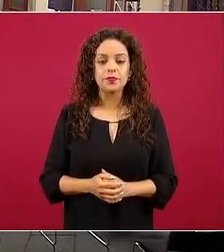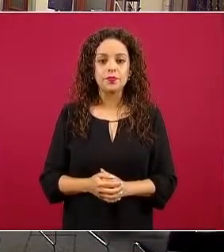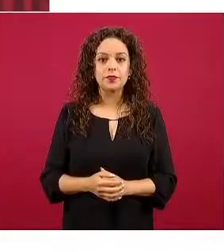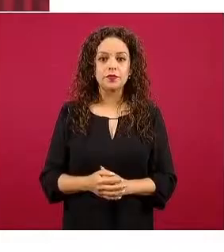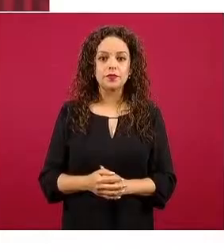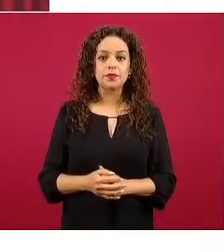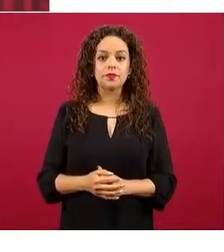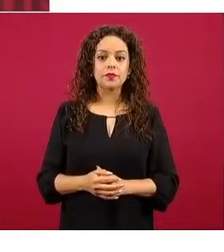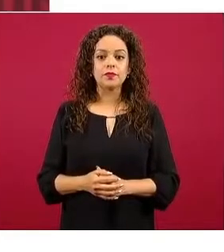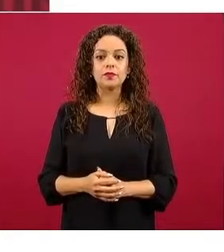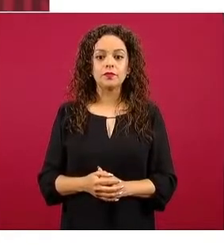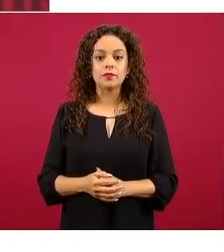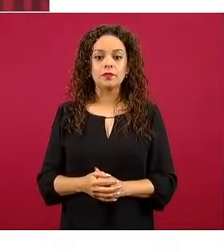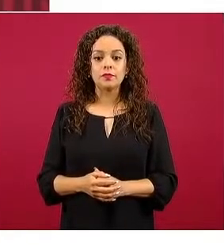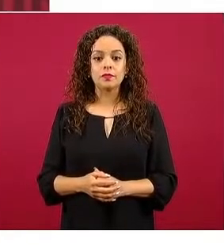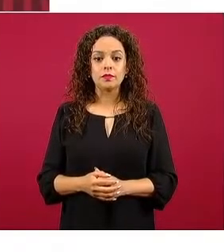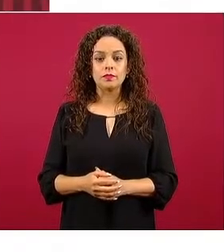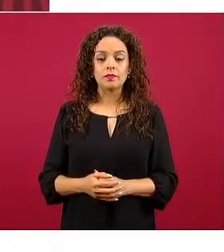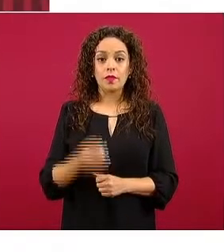De estas